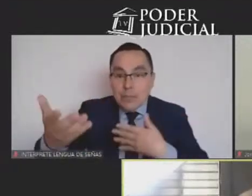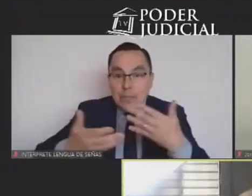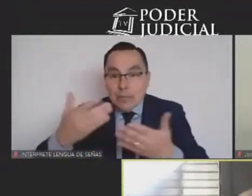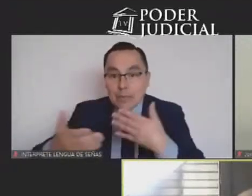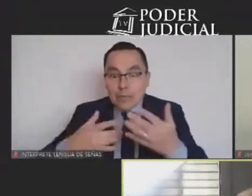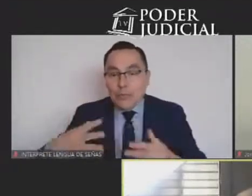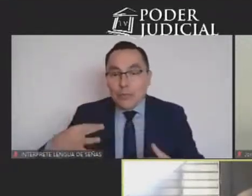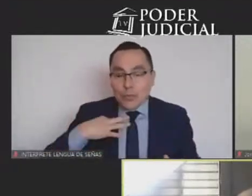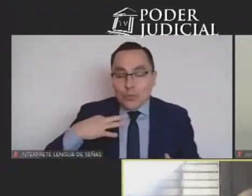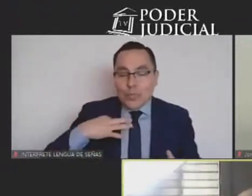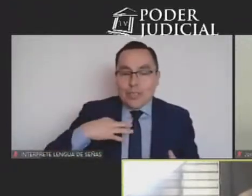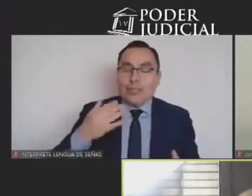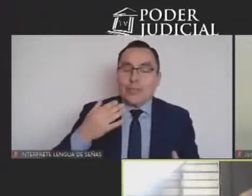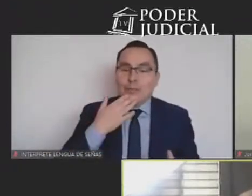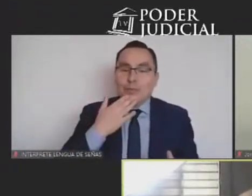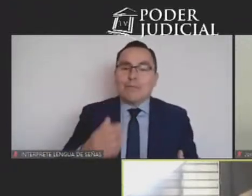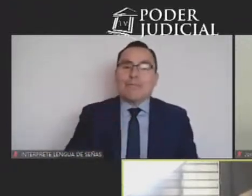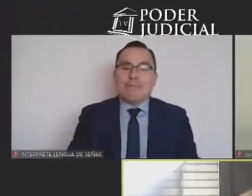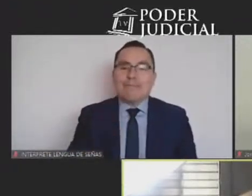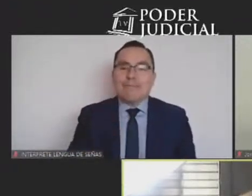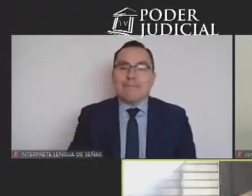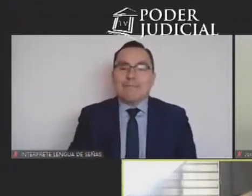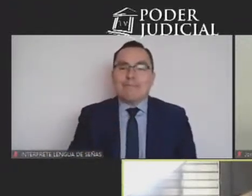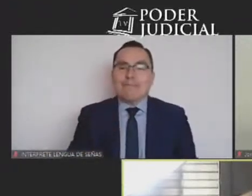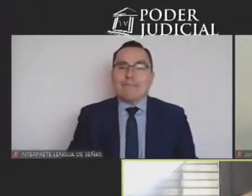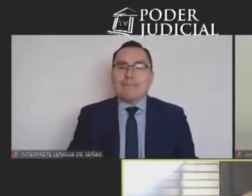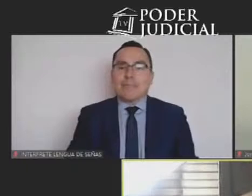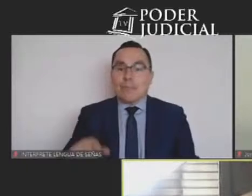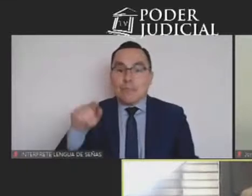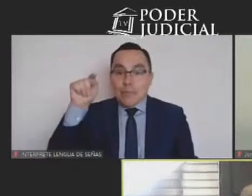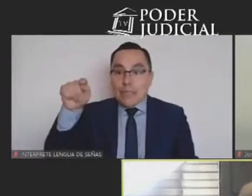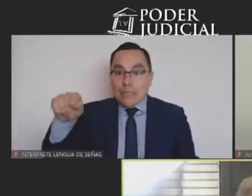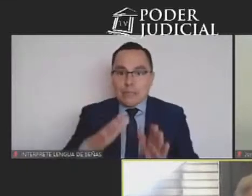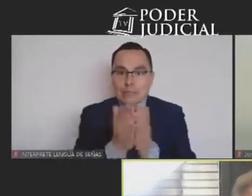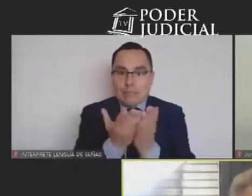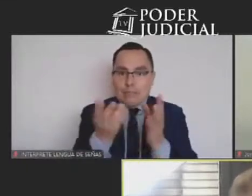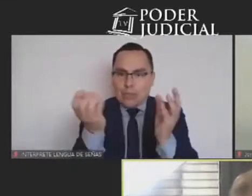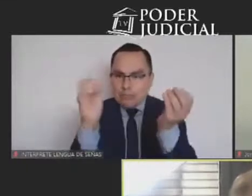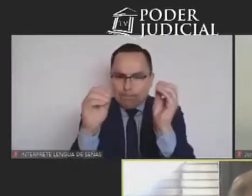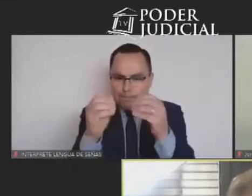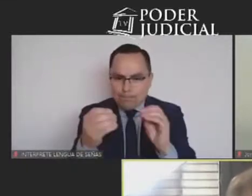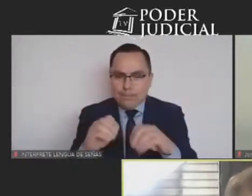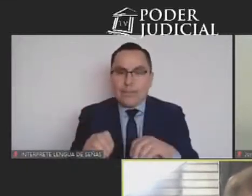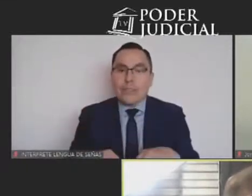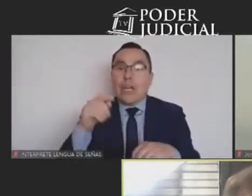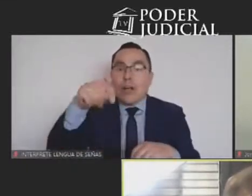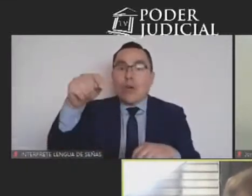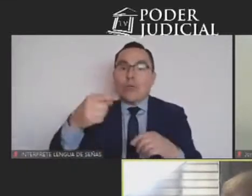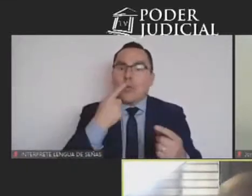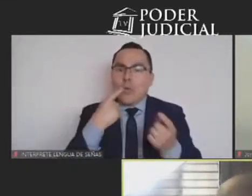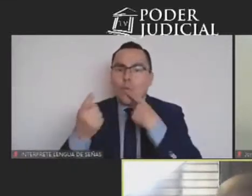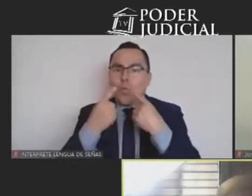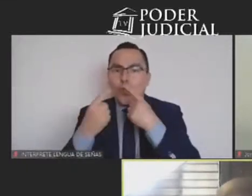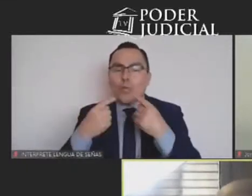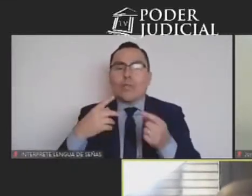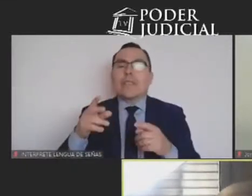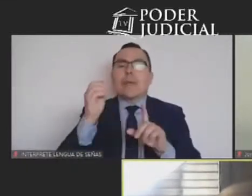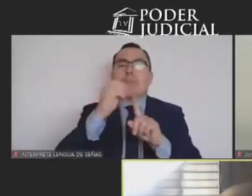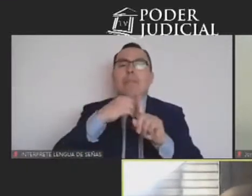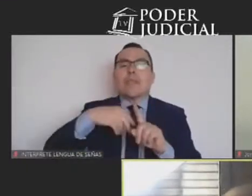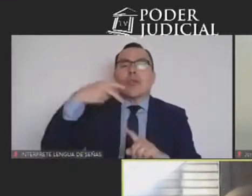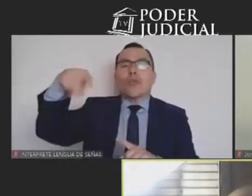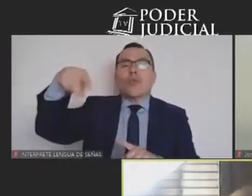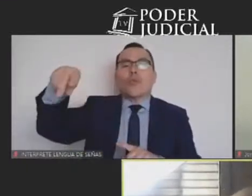ciudadana. Para la construcción de este instructivo, se aplicó una encuesta en el mes de junio.